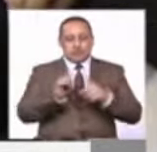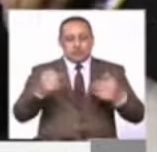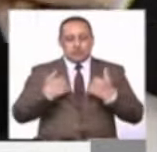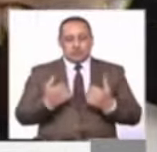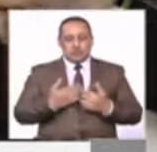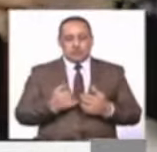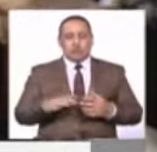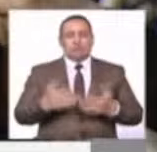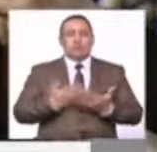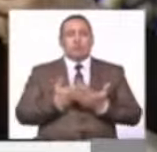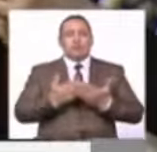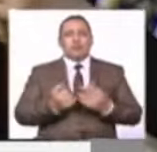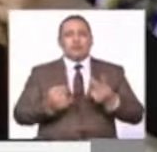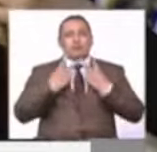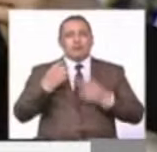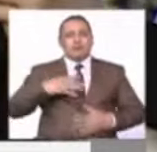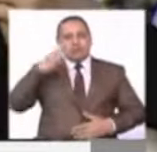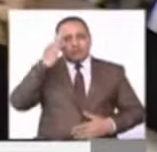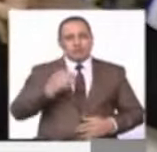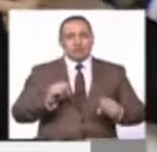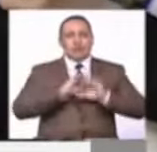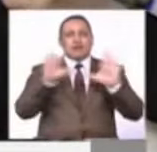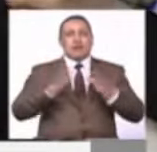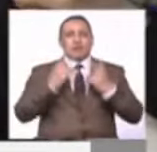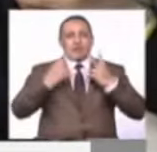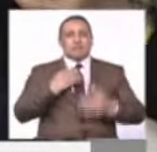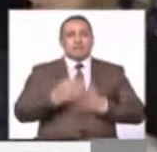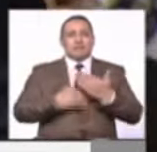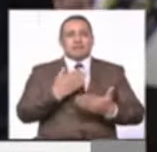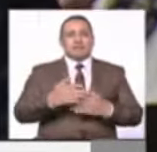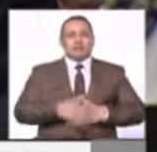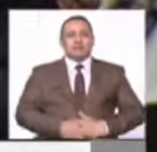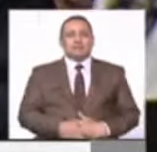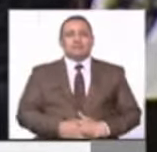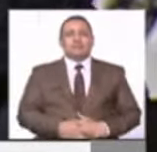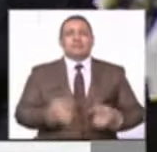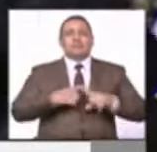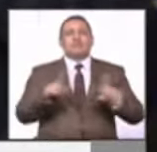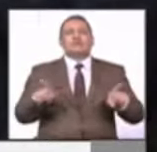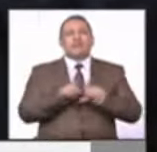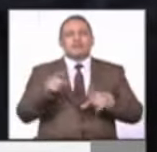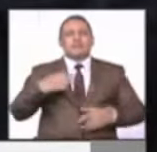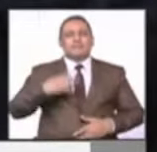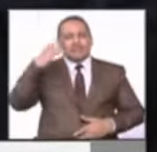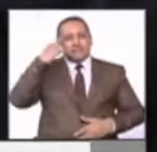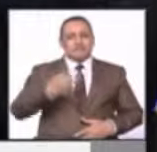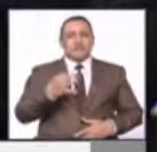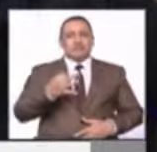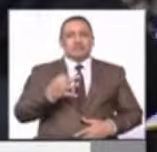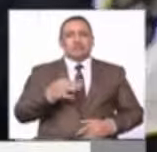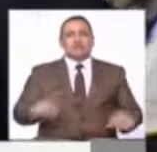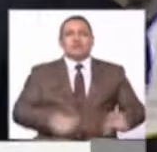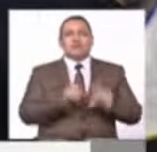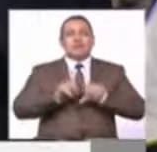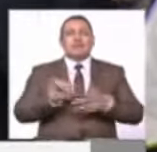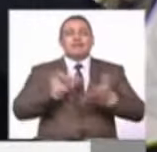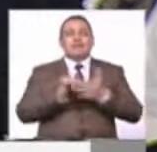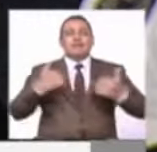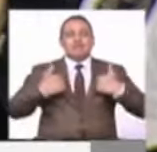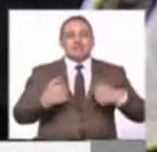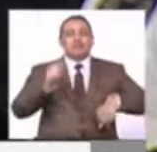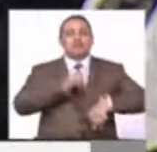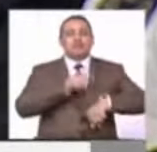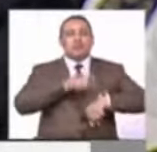ninguna posibilidad lógica jurídica de llevarse adelante pero imaginando que si hubiera pedido